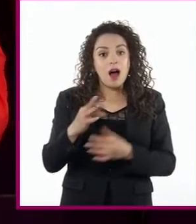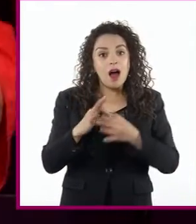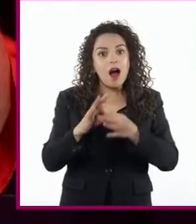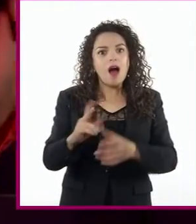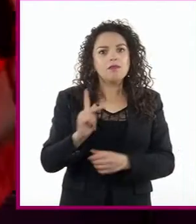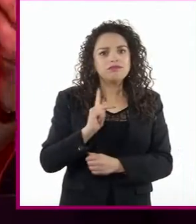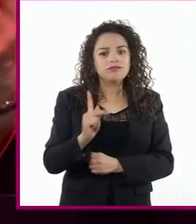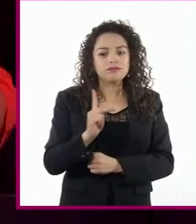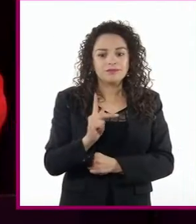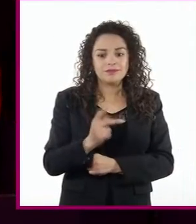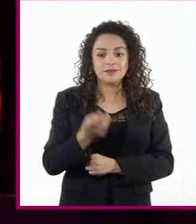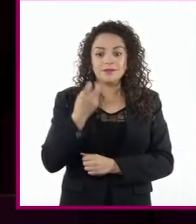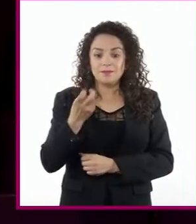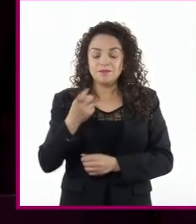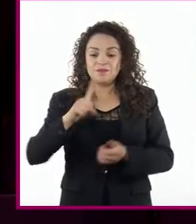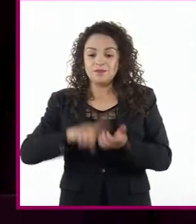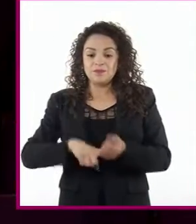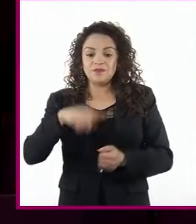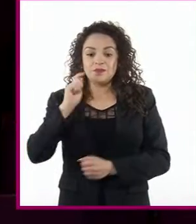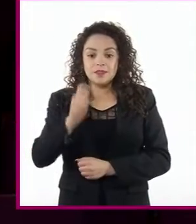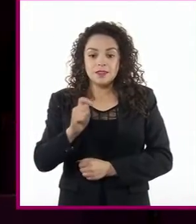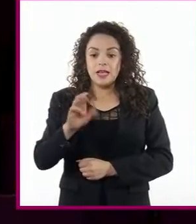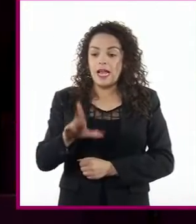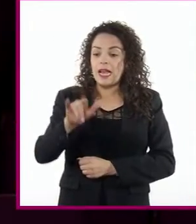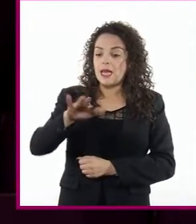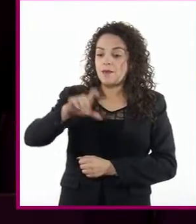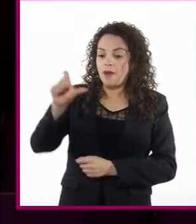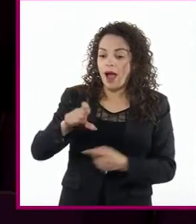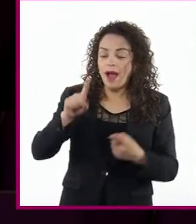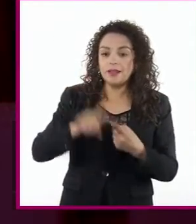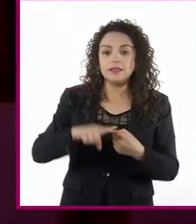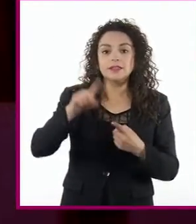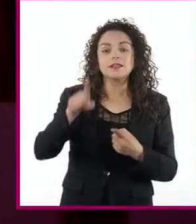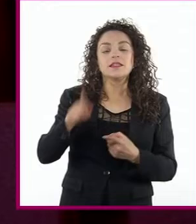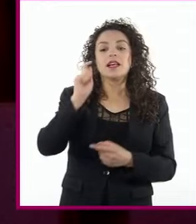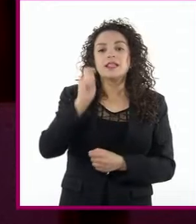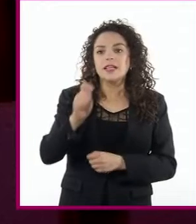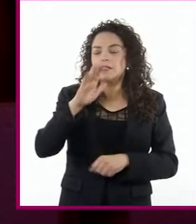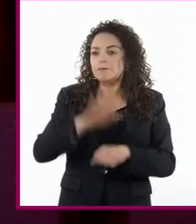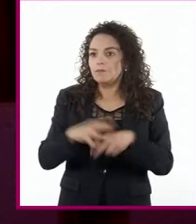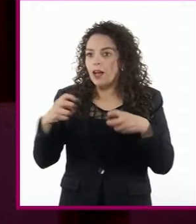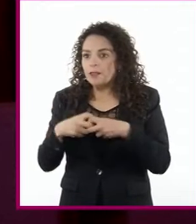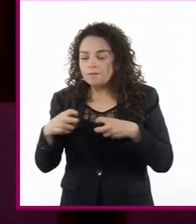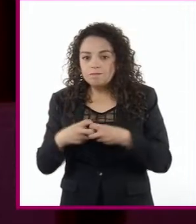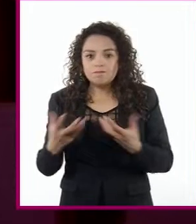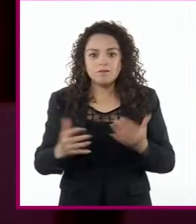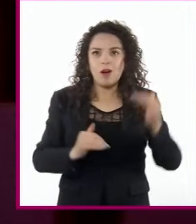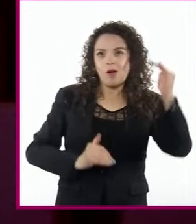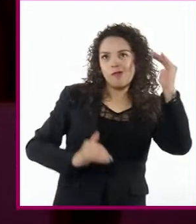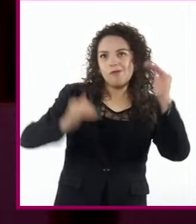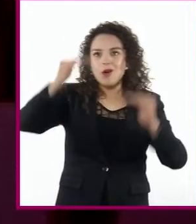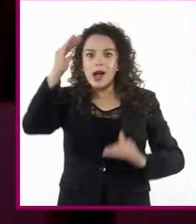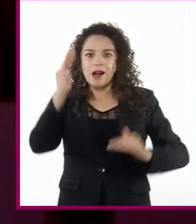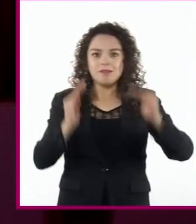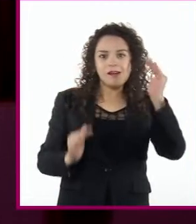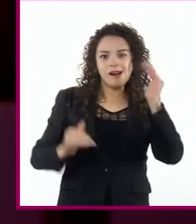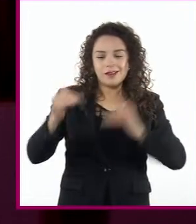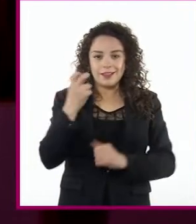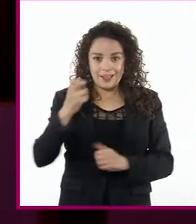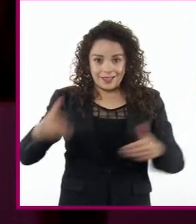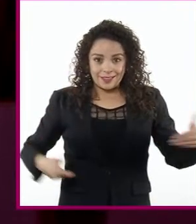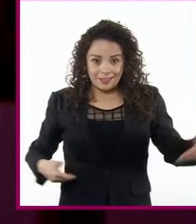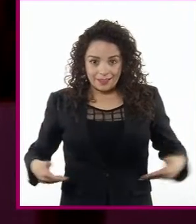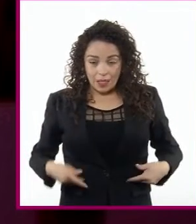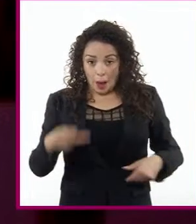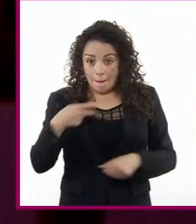los puntos de giro, el clímax, las escenas de tensión, los saltos temporales. Pero es la